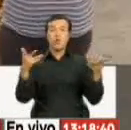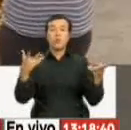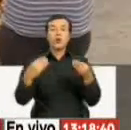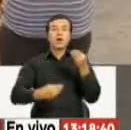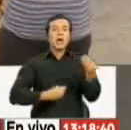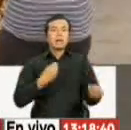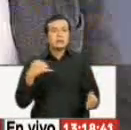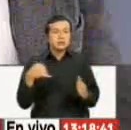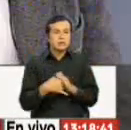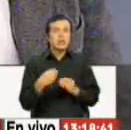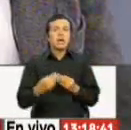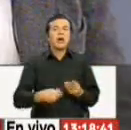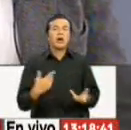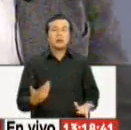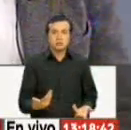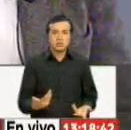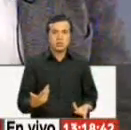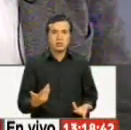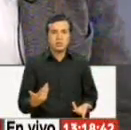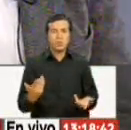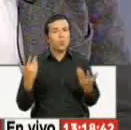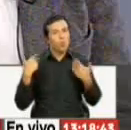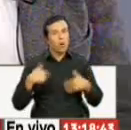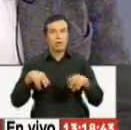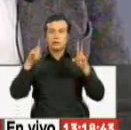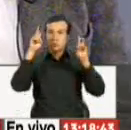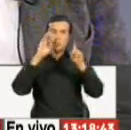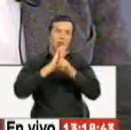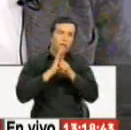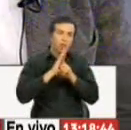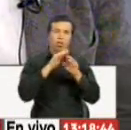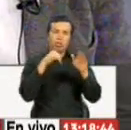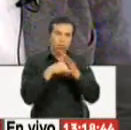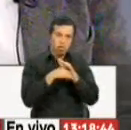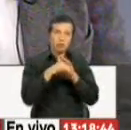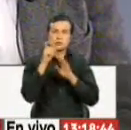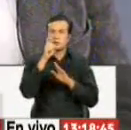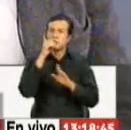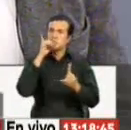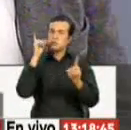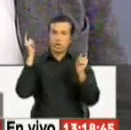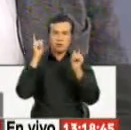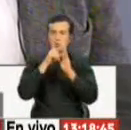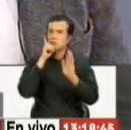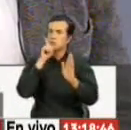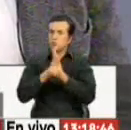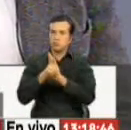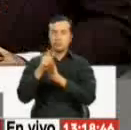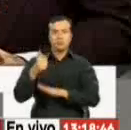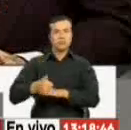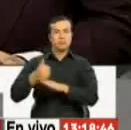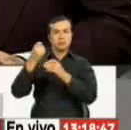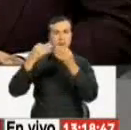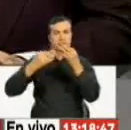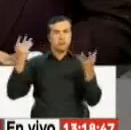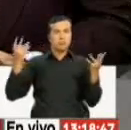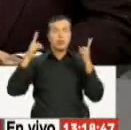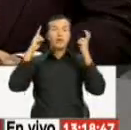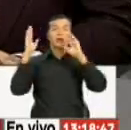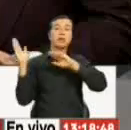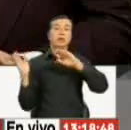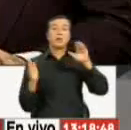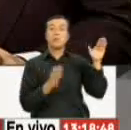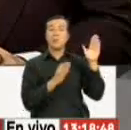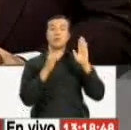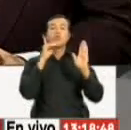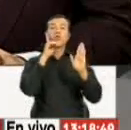ante estos casos no se trata de cualquier tipo de agresión sexual ésta debe ser denunciado ante las autoridades de justicia en otro tema sobre la